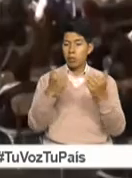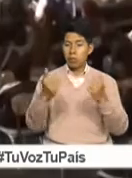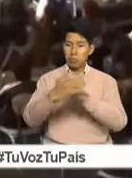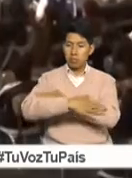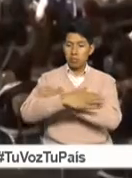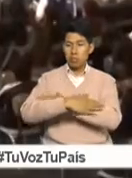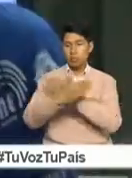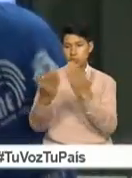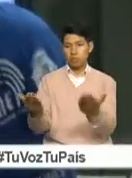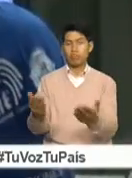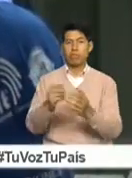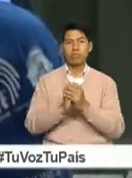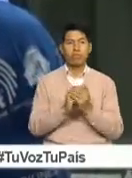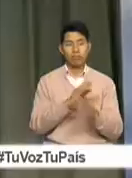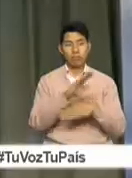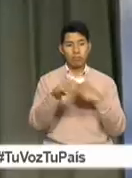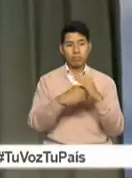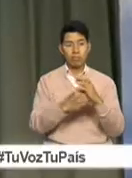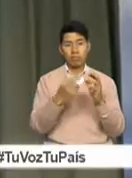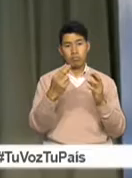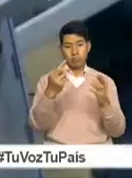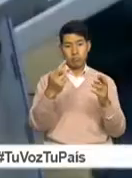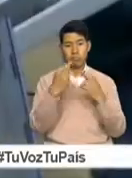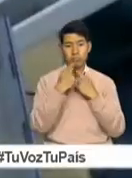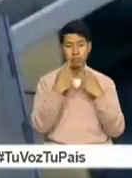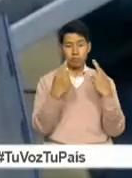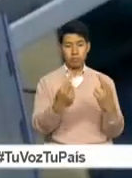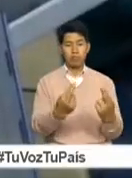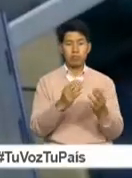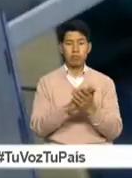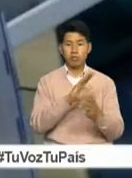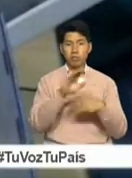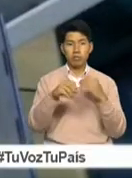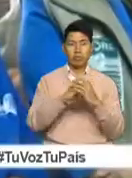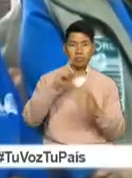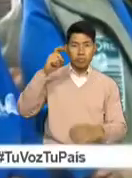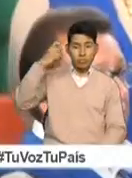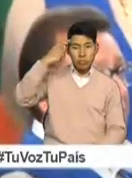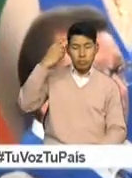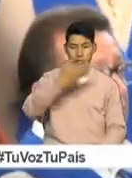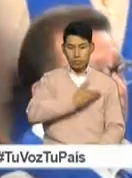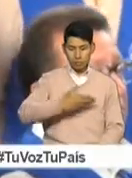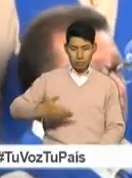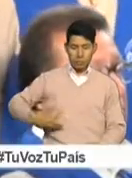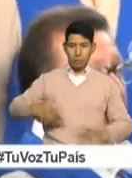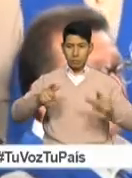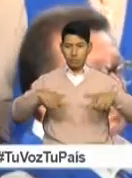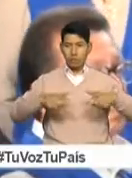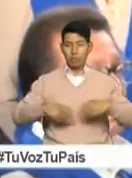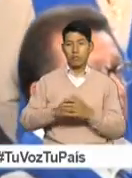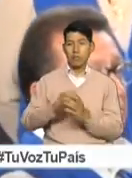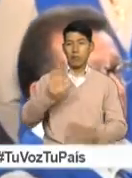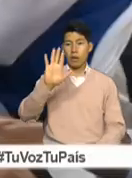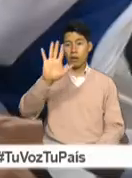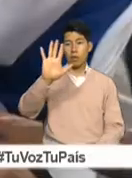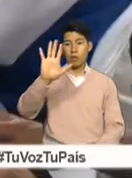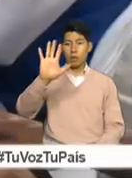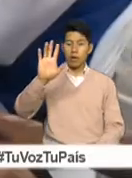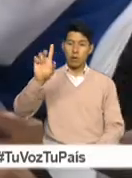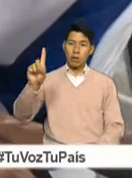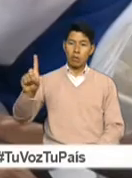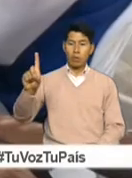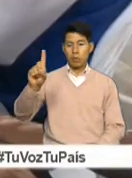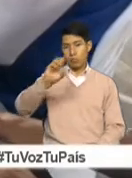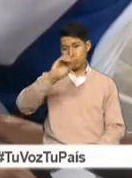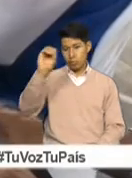los resultados oficiales dieron como ganador al binomio lenin moreno y jorge glass con un 51 16 por ciento de